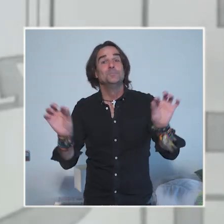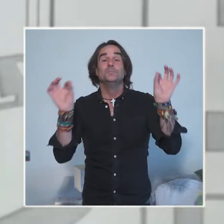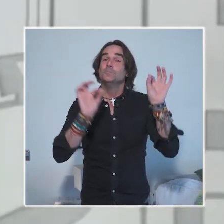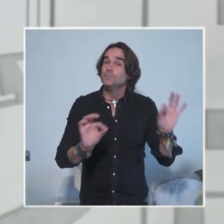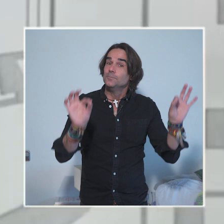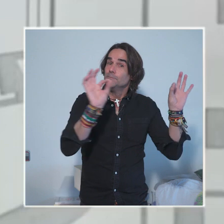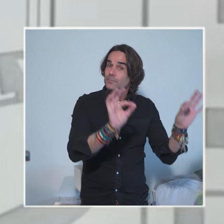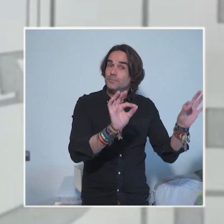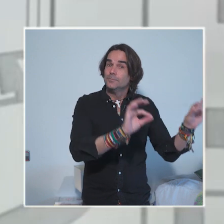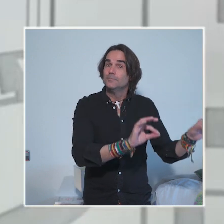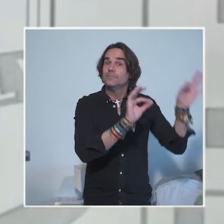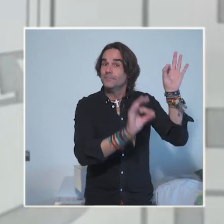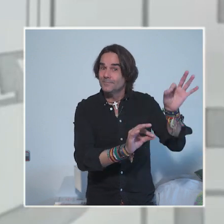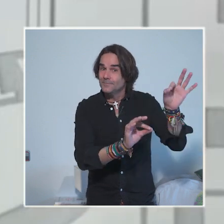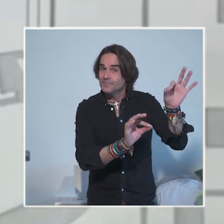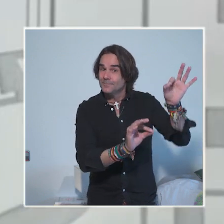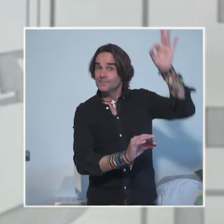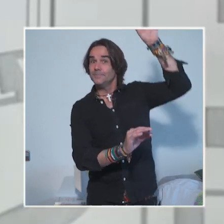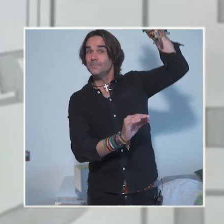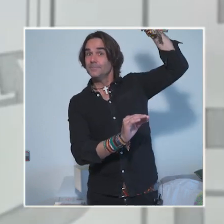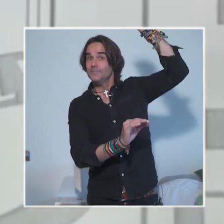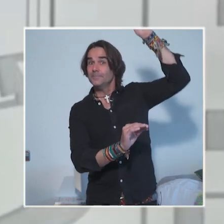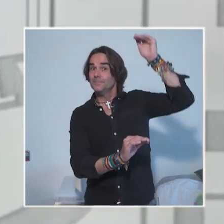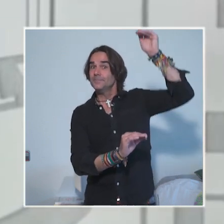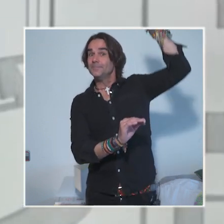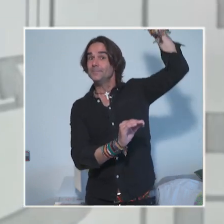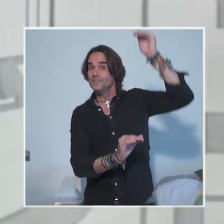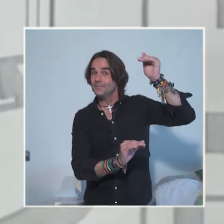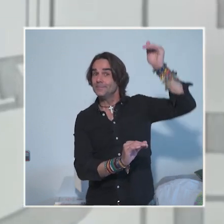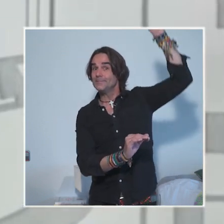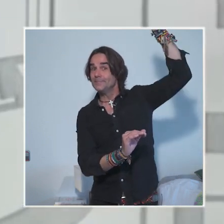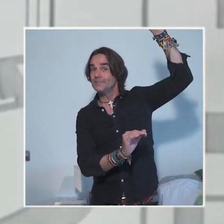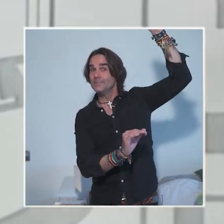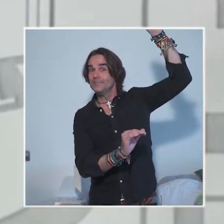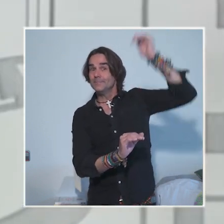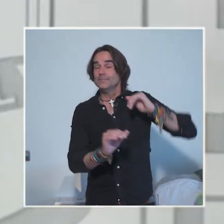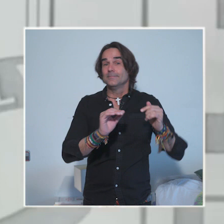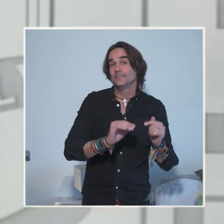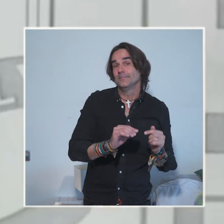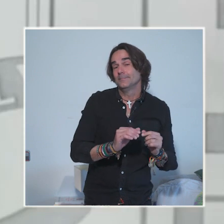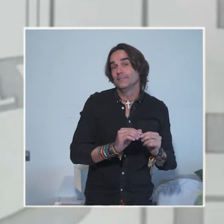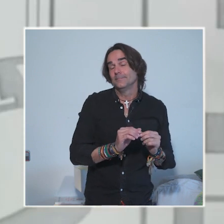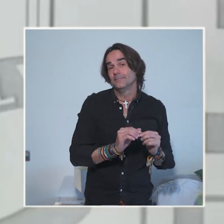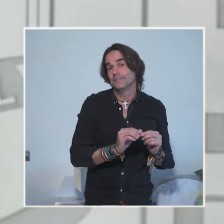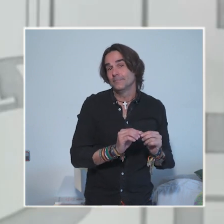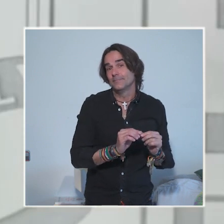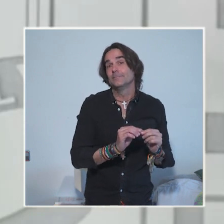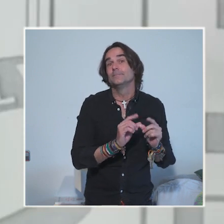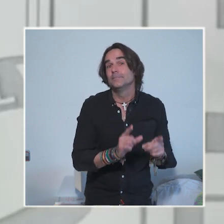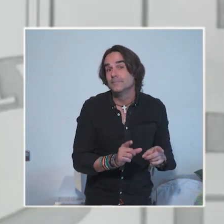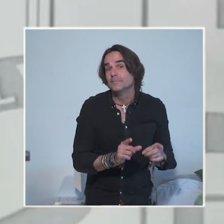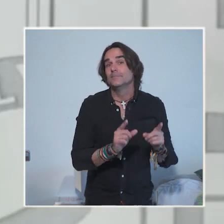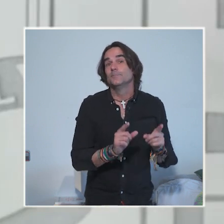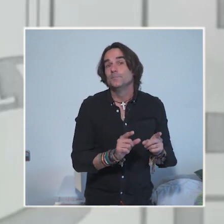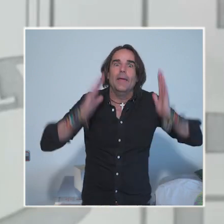en el ERTE la persona está de alta. Y vuelvo a repetirles que las medidas del Real Decreto 8-2020 obligan al